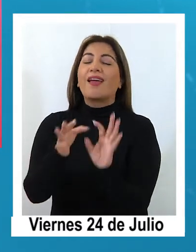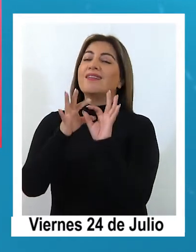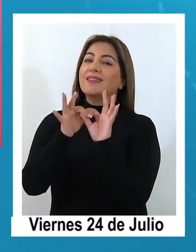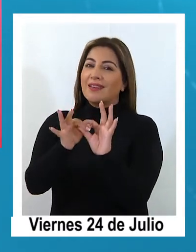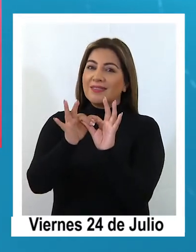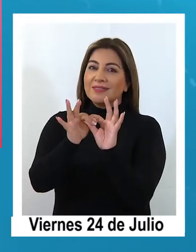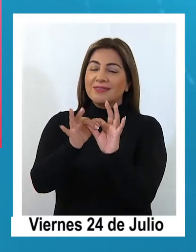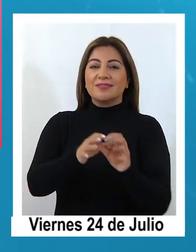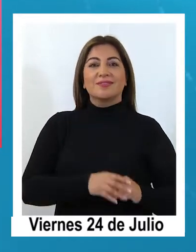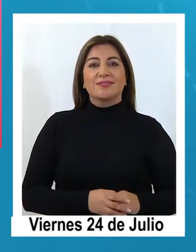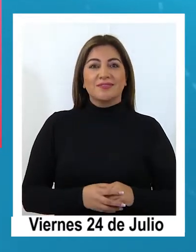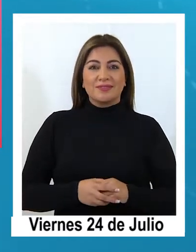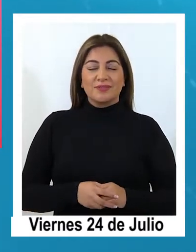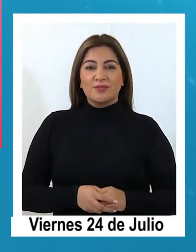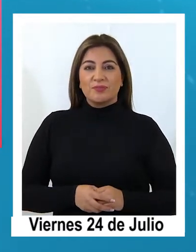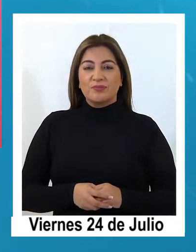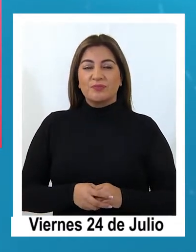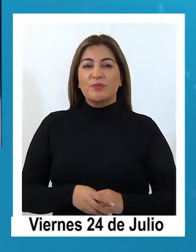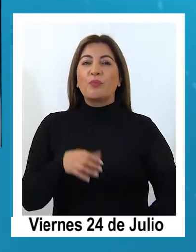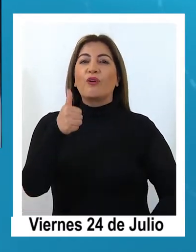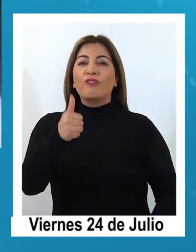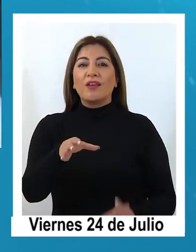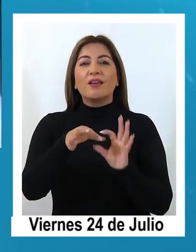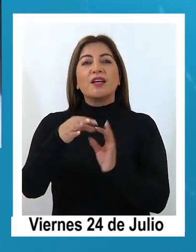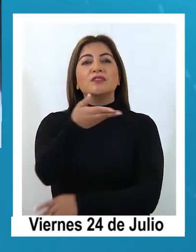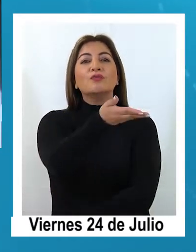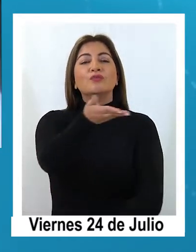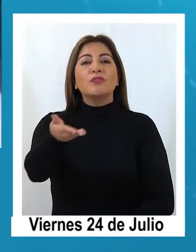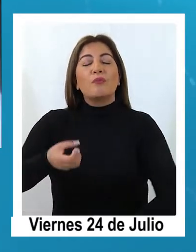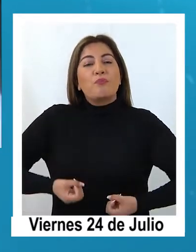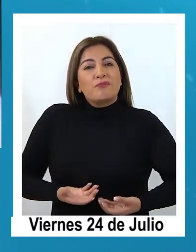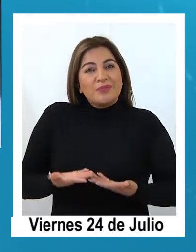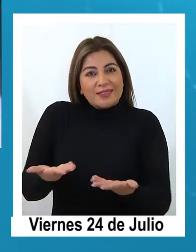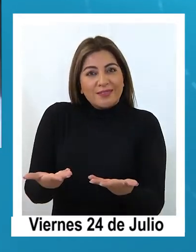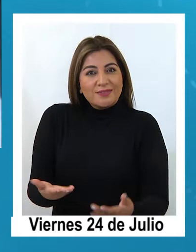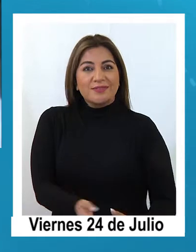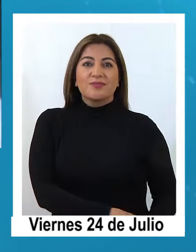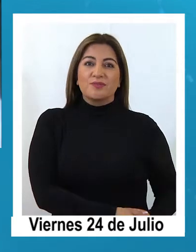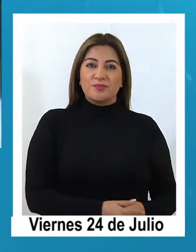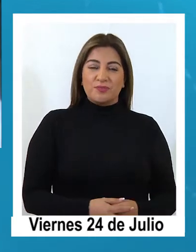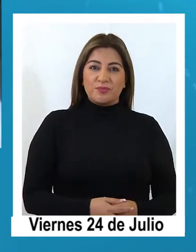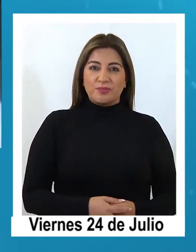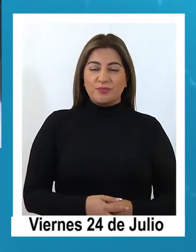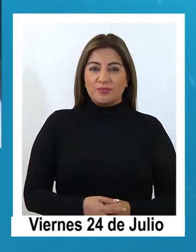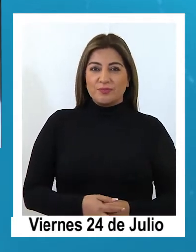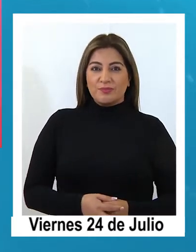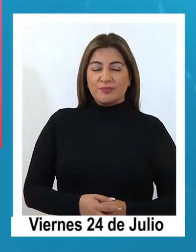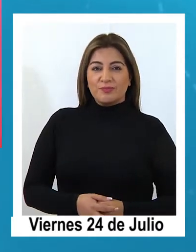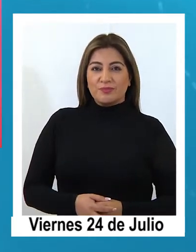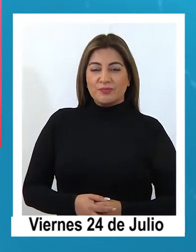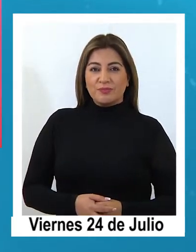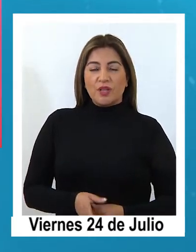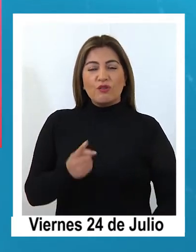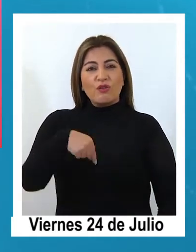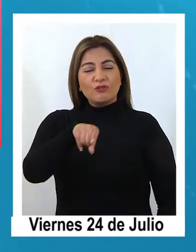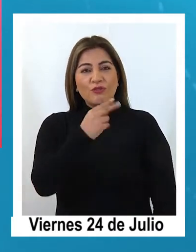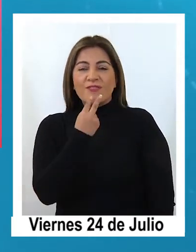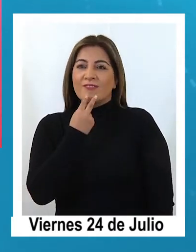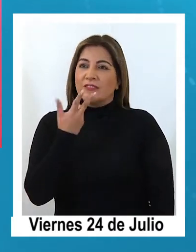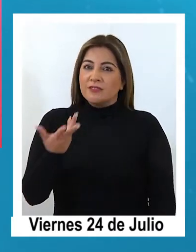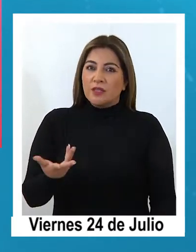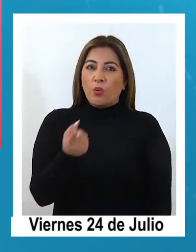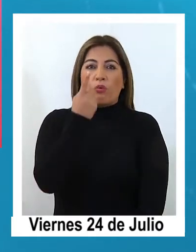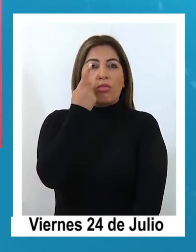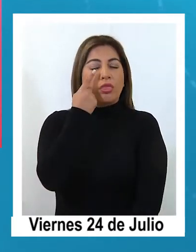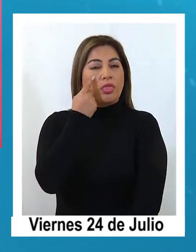Gracias por acompañarme en esta entrevista. Muy bien, gracias a vosotros por la invitación. Bueno, Antonia, hemos vivido